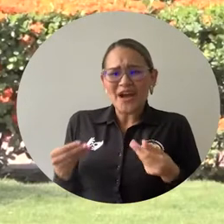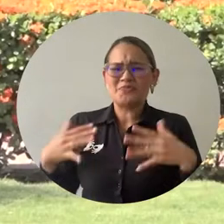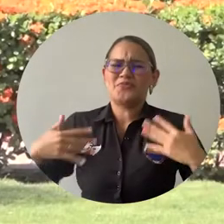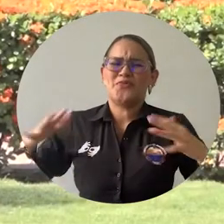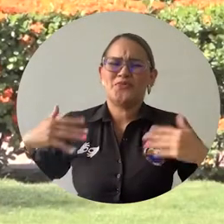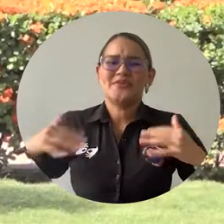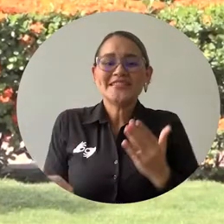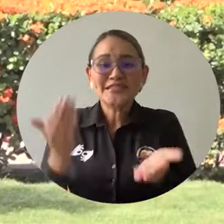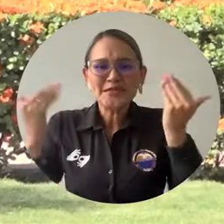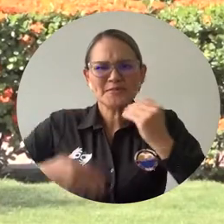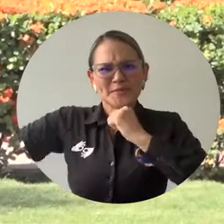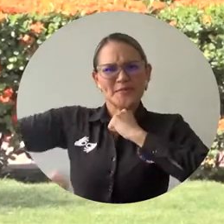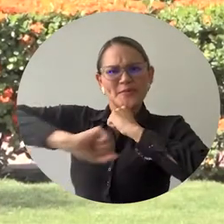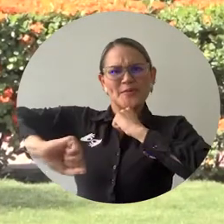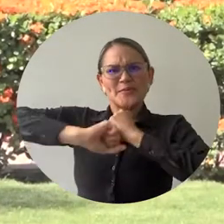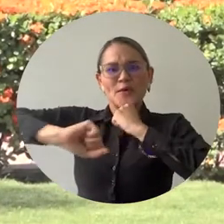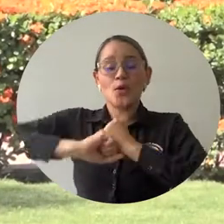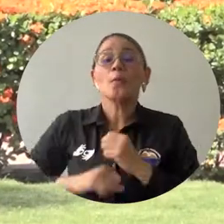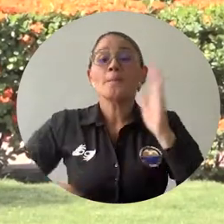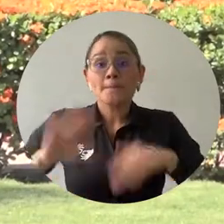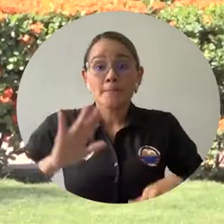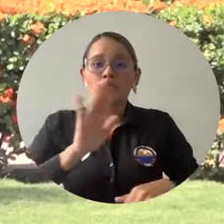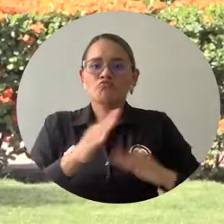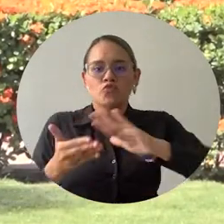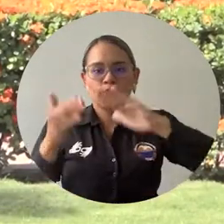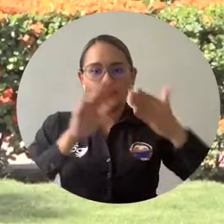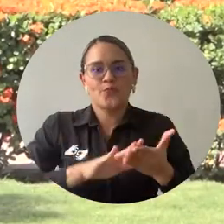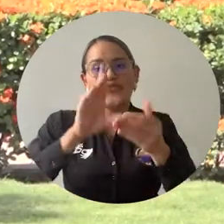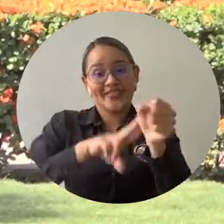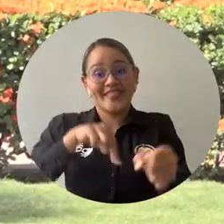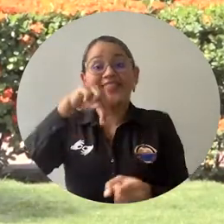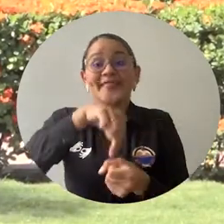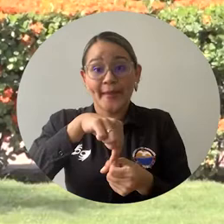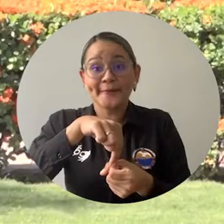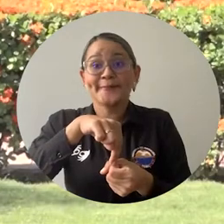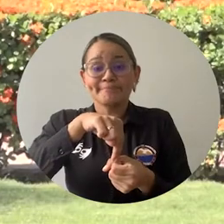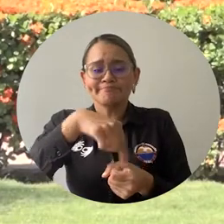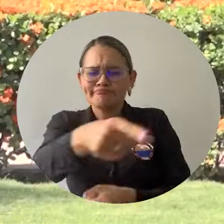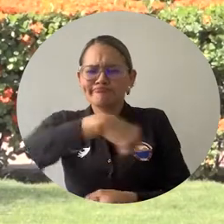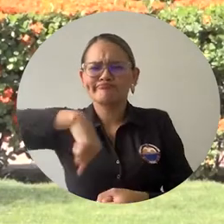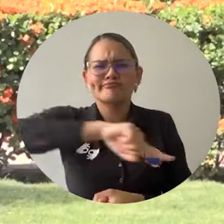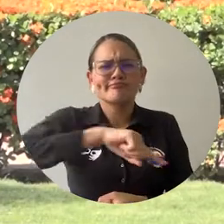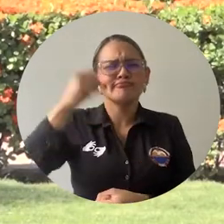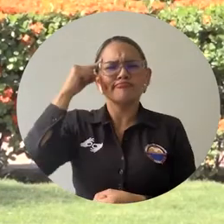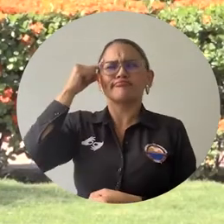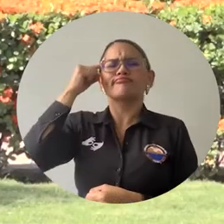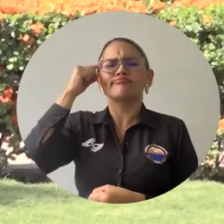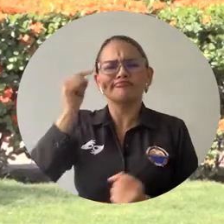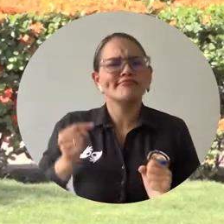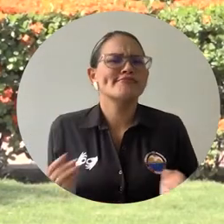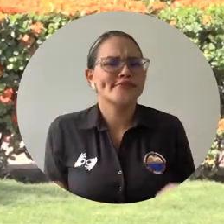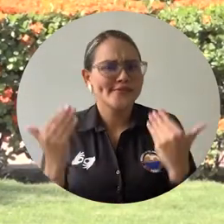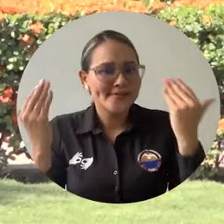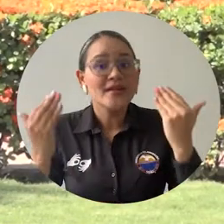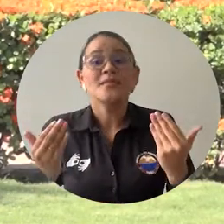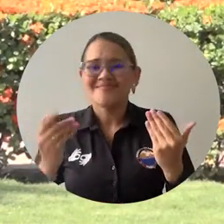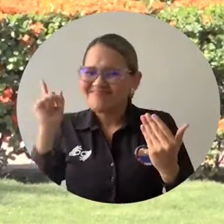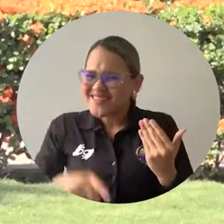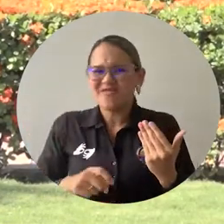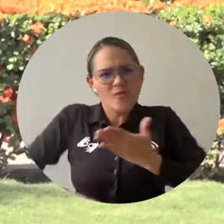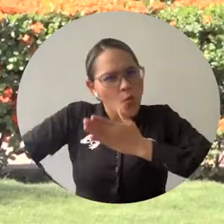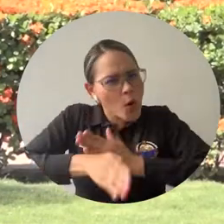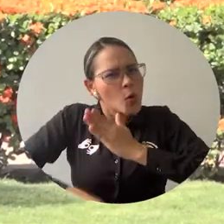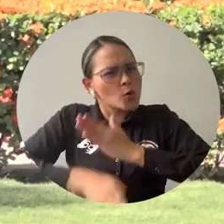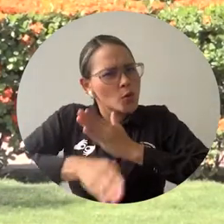Ha sido un apoyo muy importante para las comunidades indígenas. Esto es algo que se